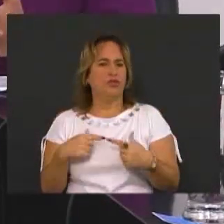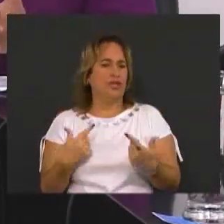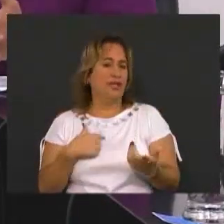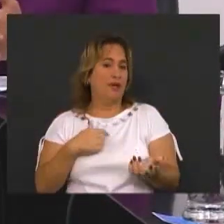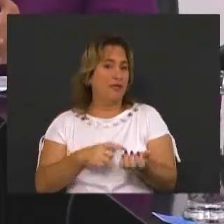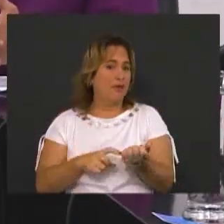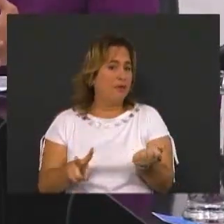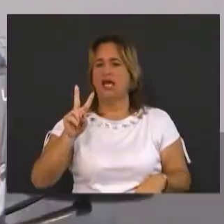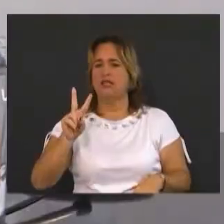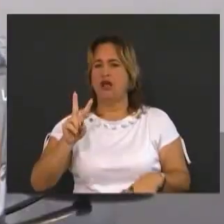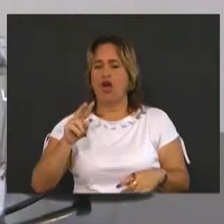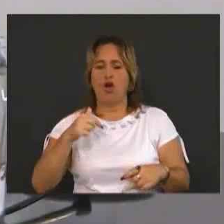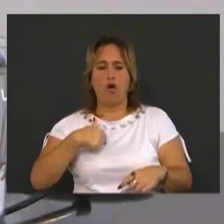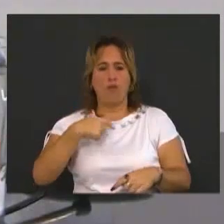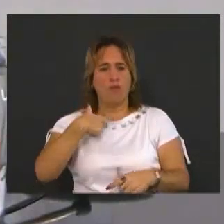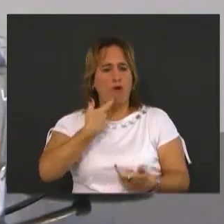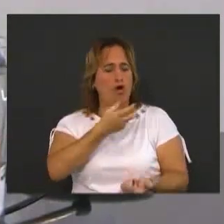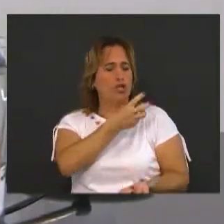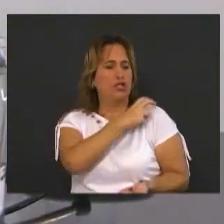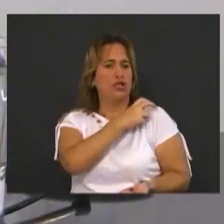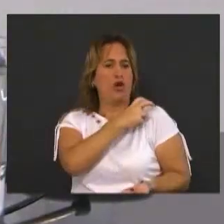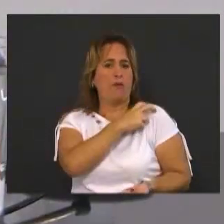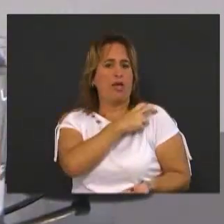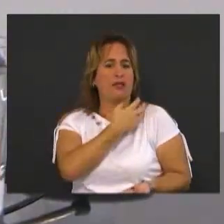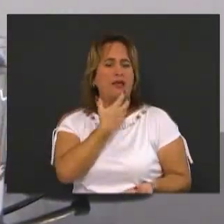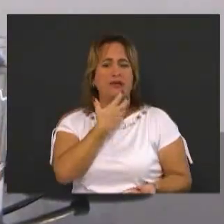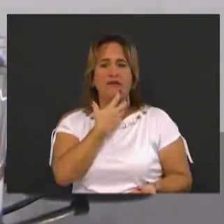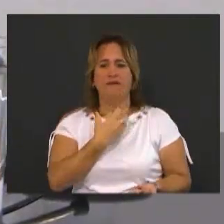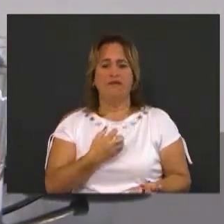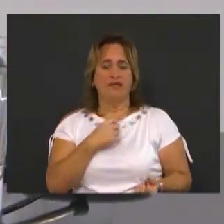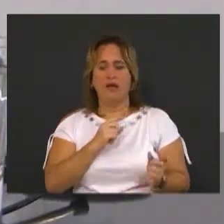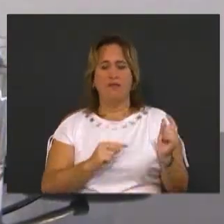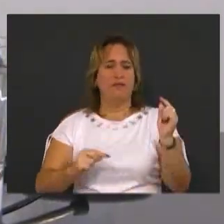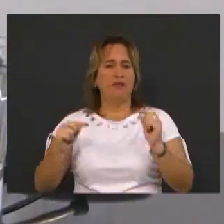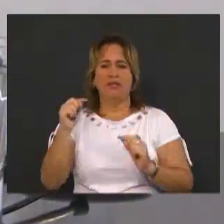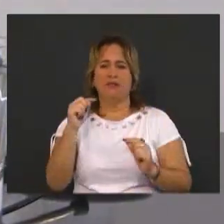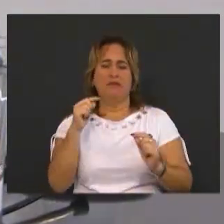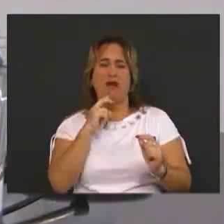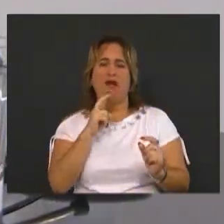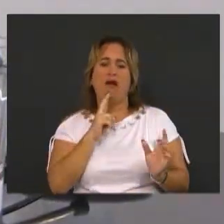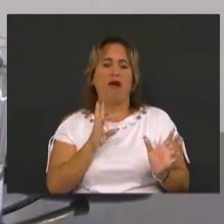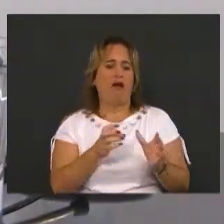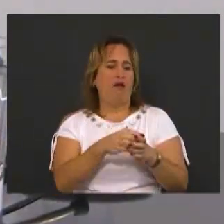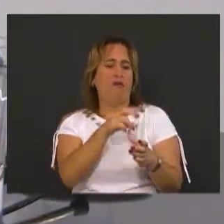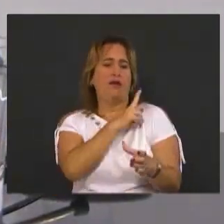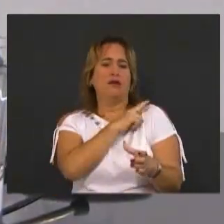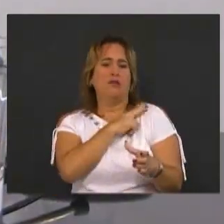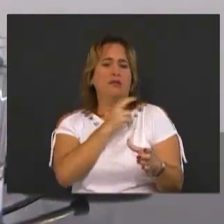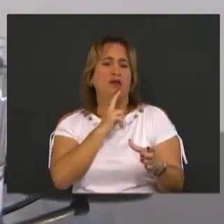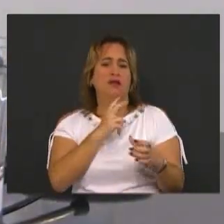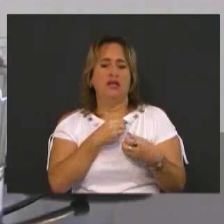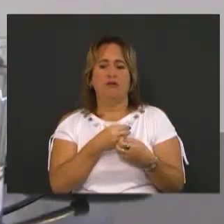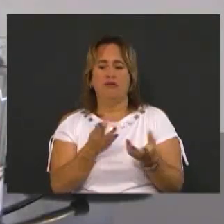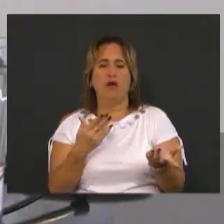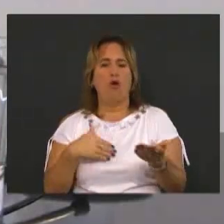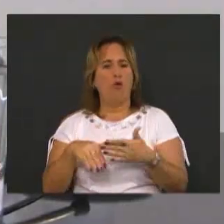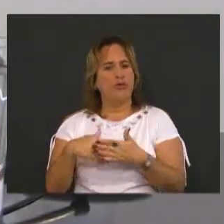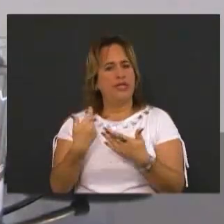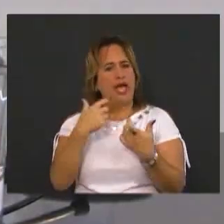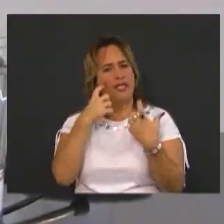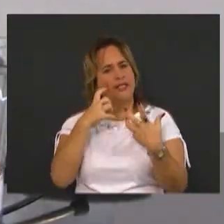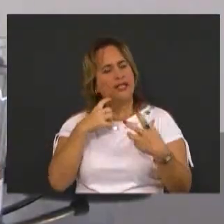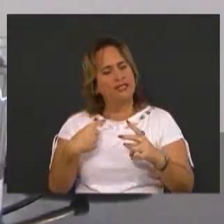hablando del agua. Un espacio televisivo que es de análisis, que es para esposar